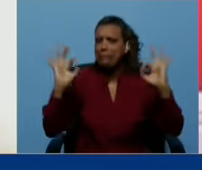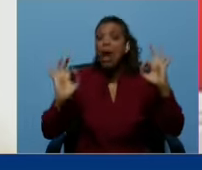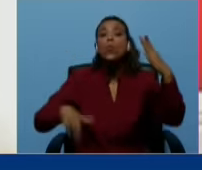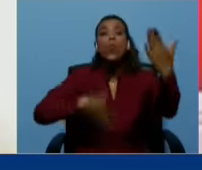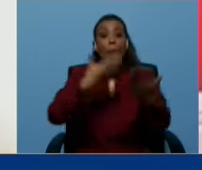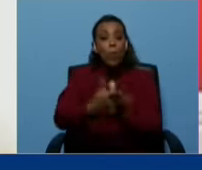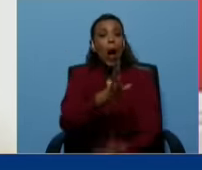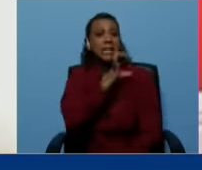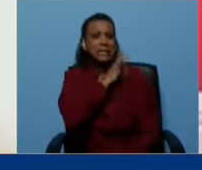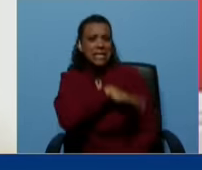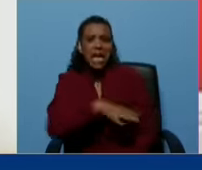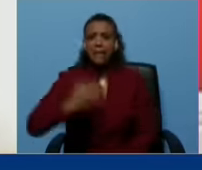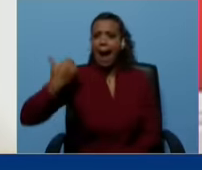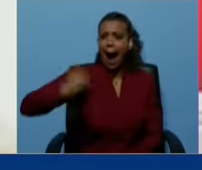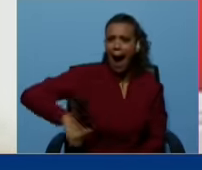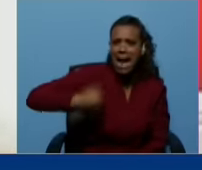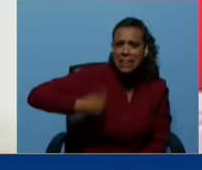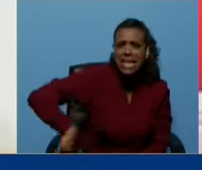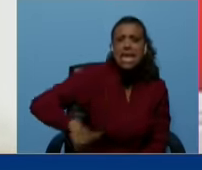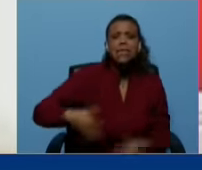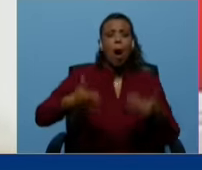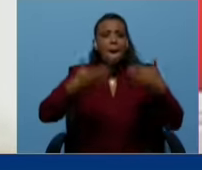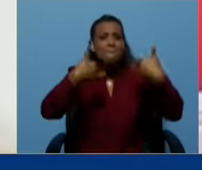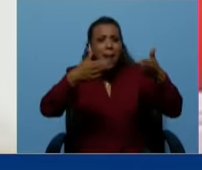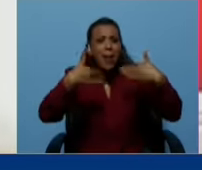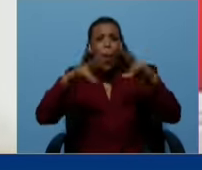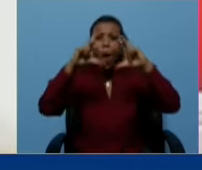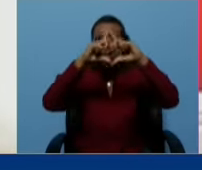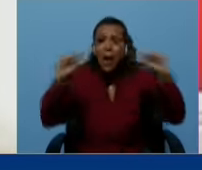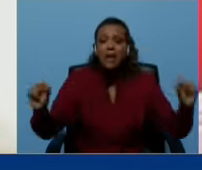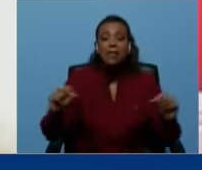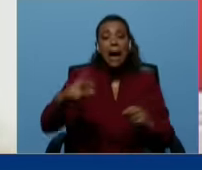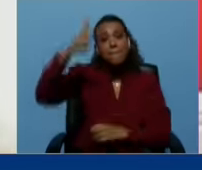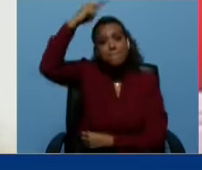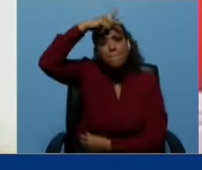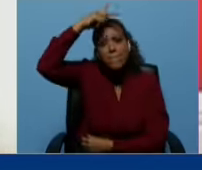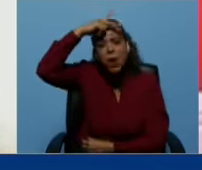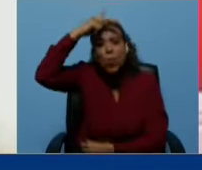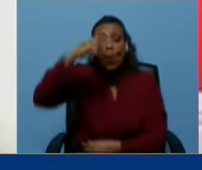chilenos, argentinos, paraguayos, peruanos,